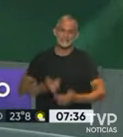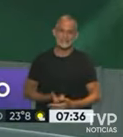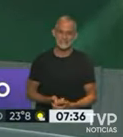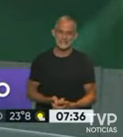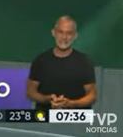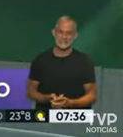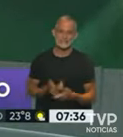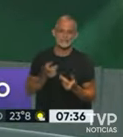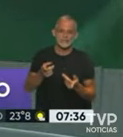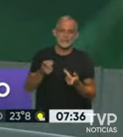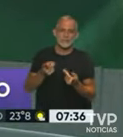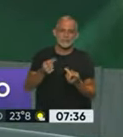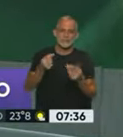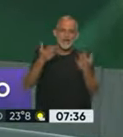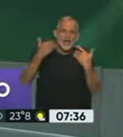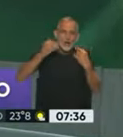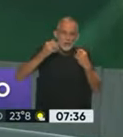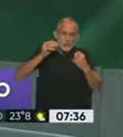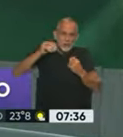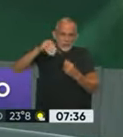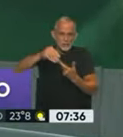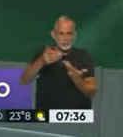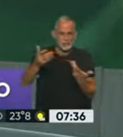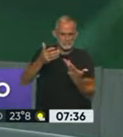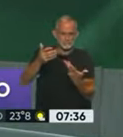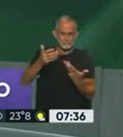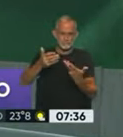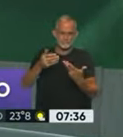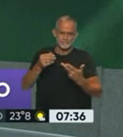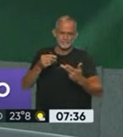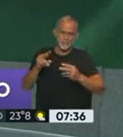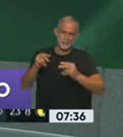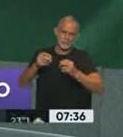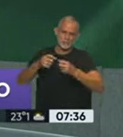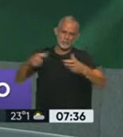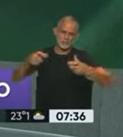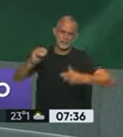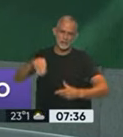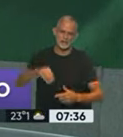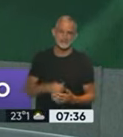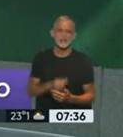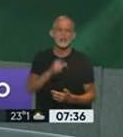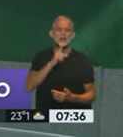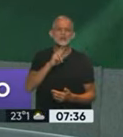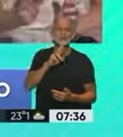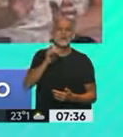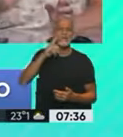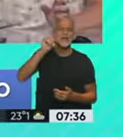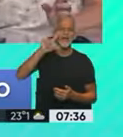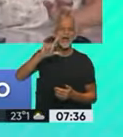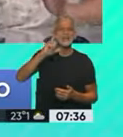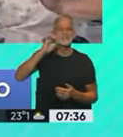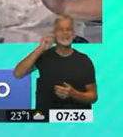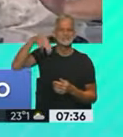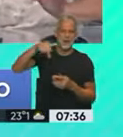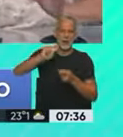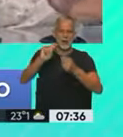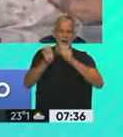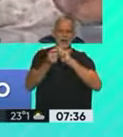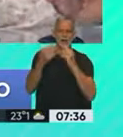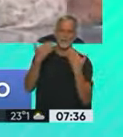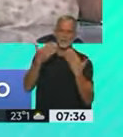tropicalización tropicalización si se dice el clima también colabora sí es una palabra eh tropicalización es como